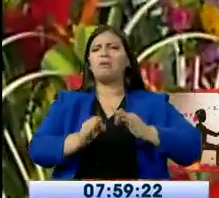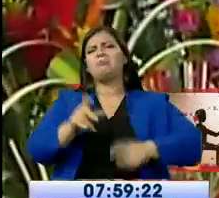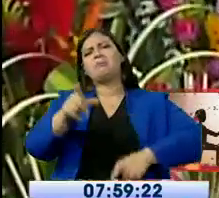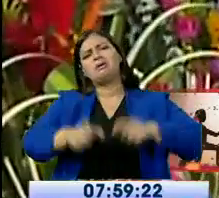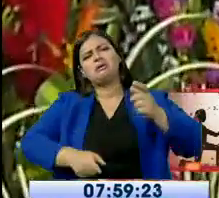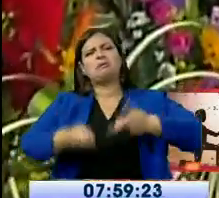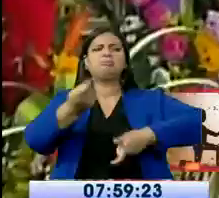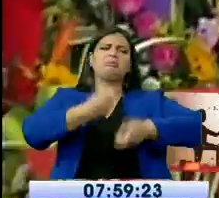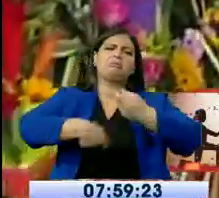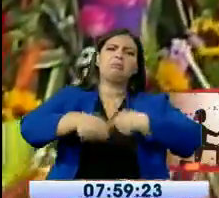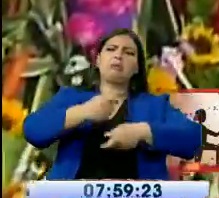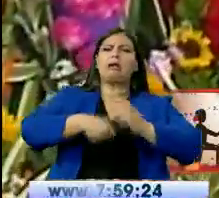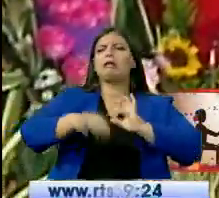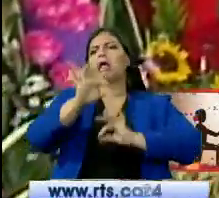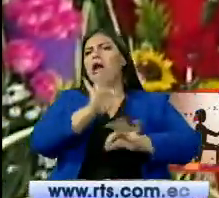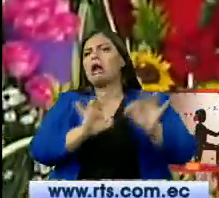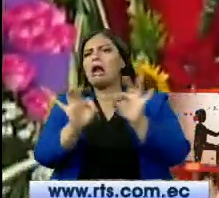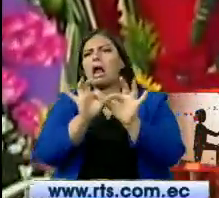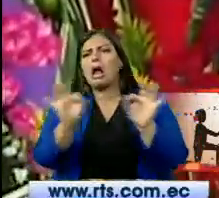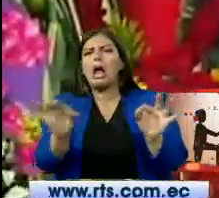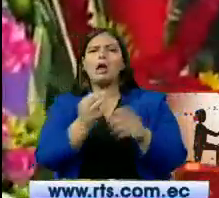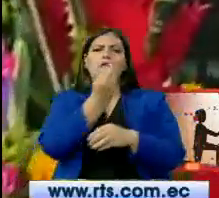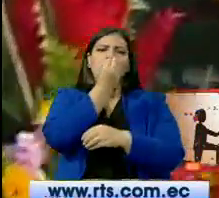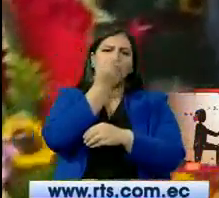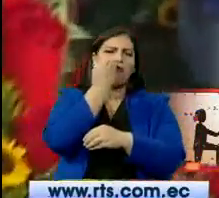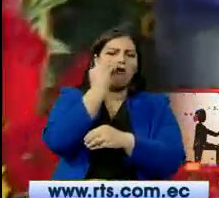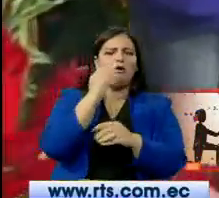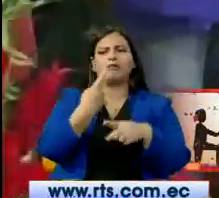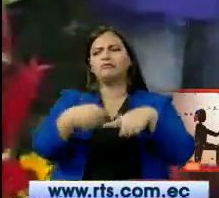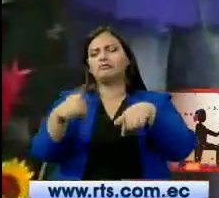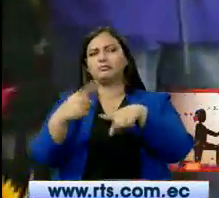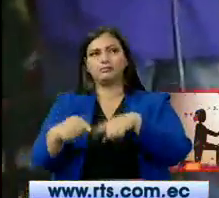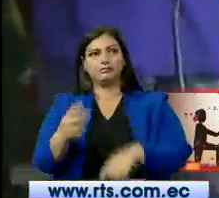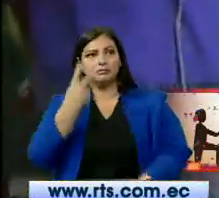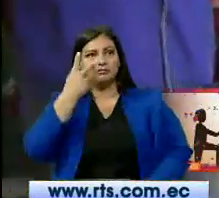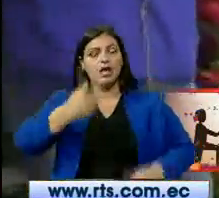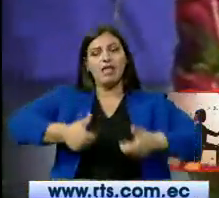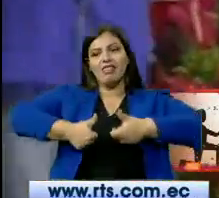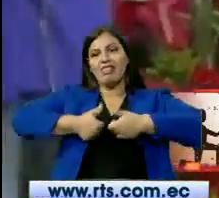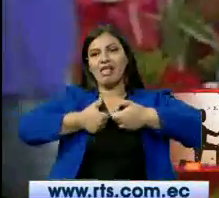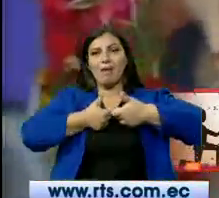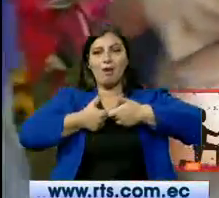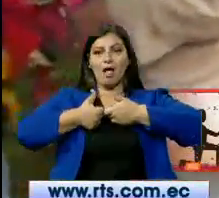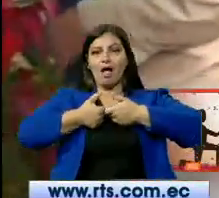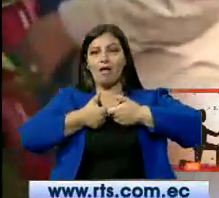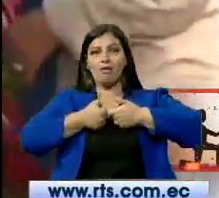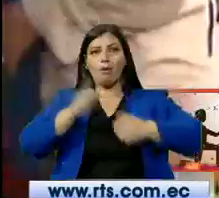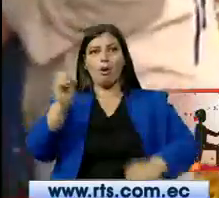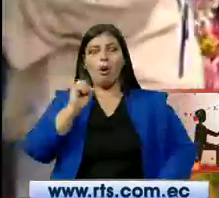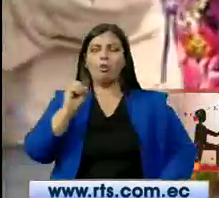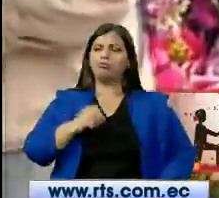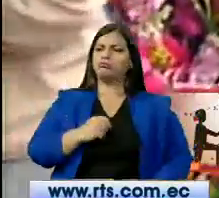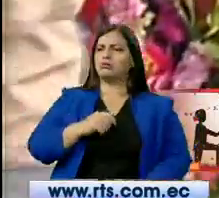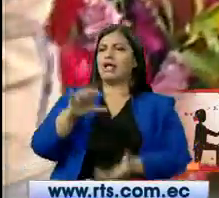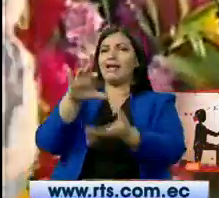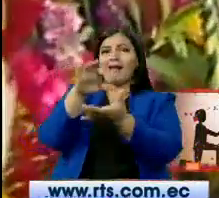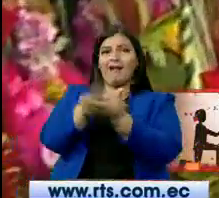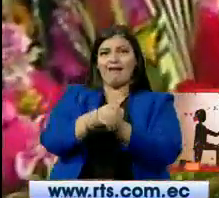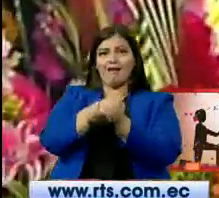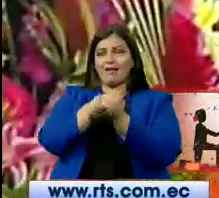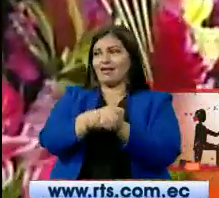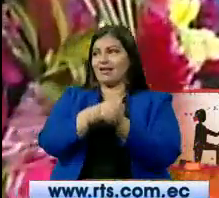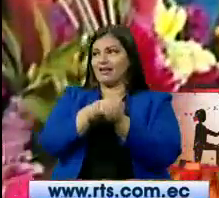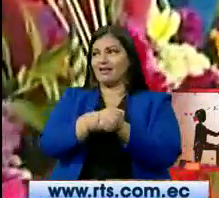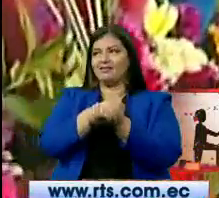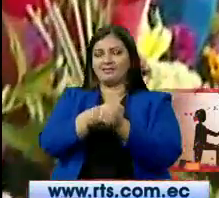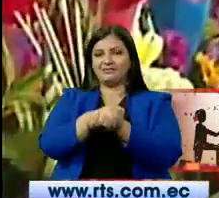vemos a muchos novios, esposos, quienes están viendo ese detalle ideal para darle